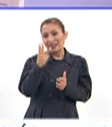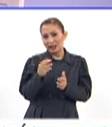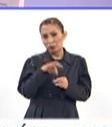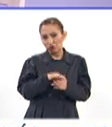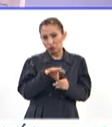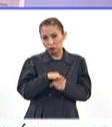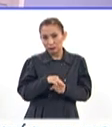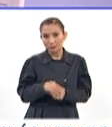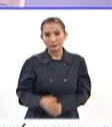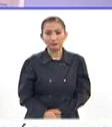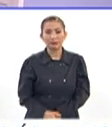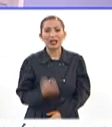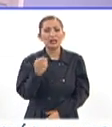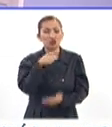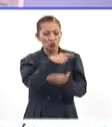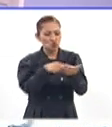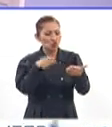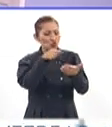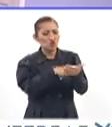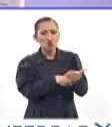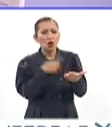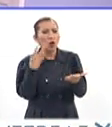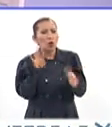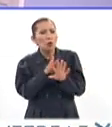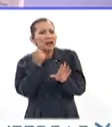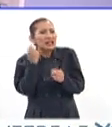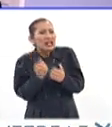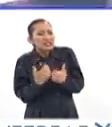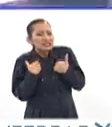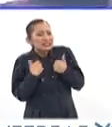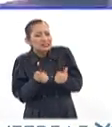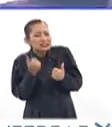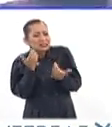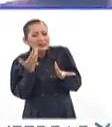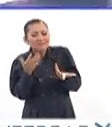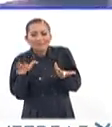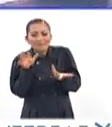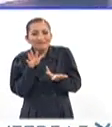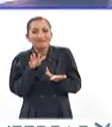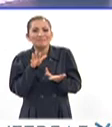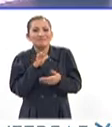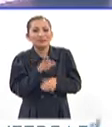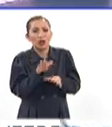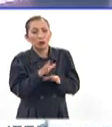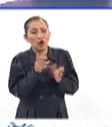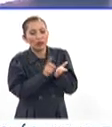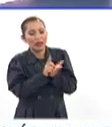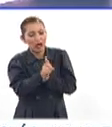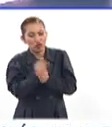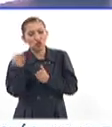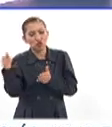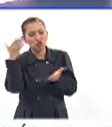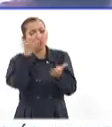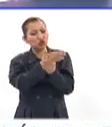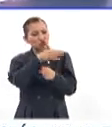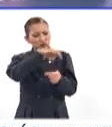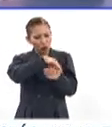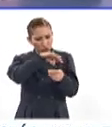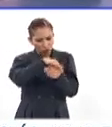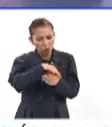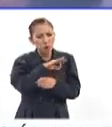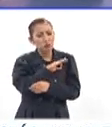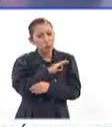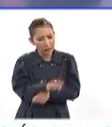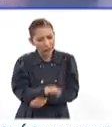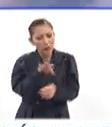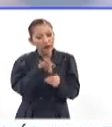152.053 votos. Claro. Esta nulificación, ¿cómo se puede leer, Mauricio, en términos de el derecho incluso de un